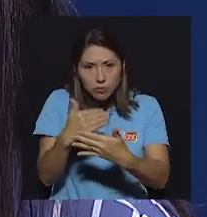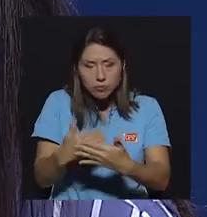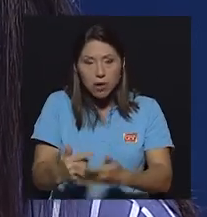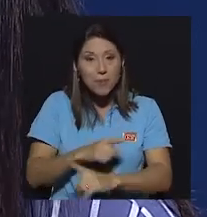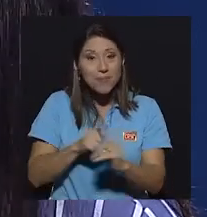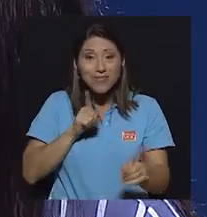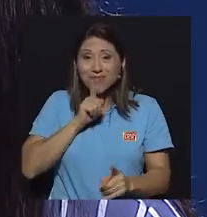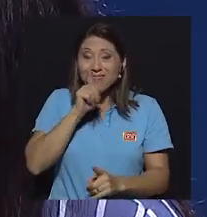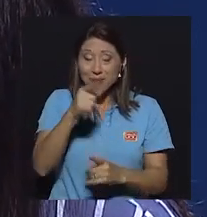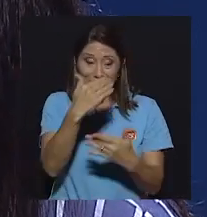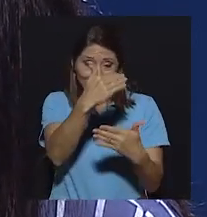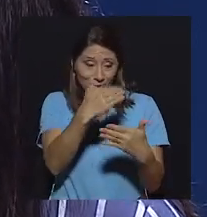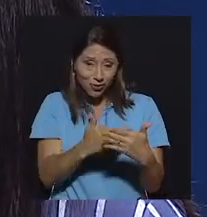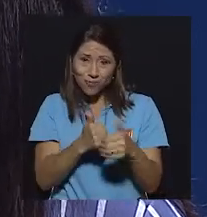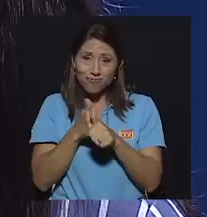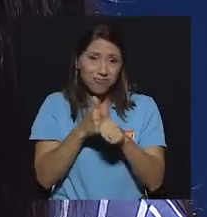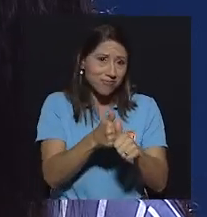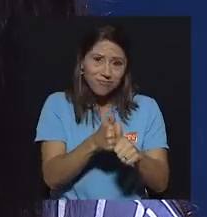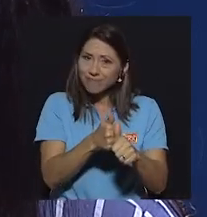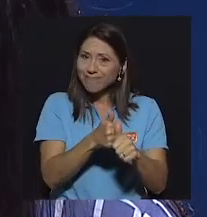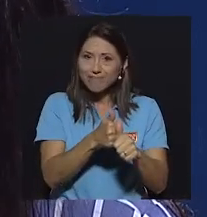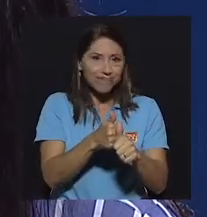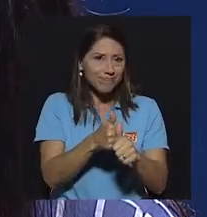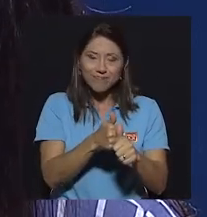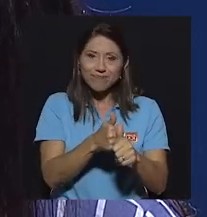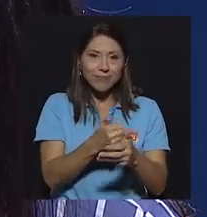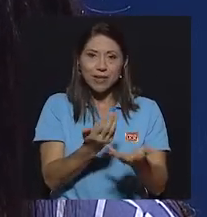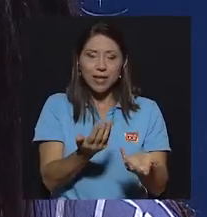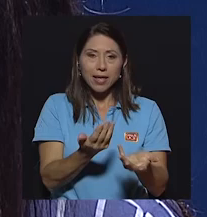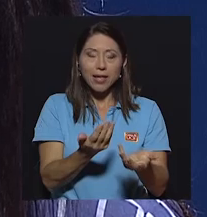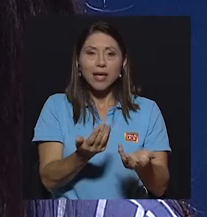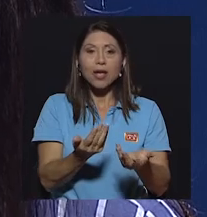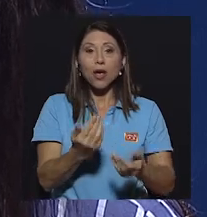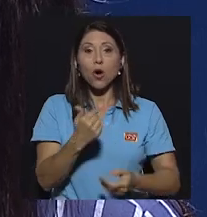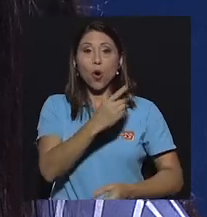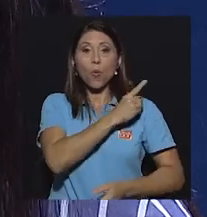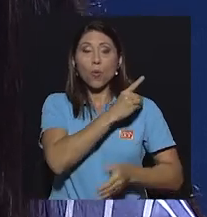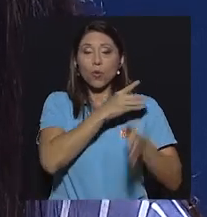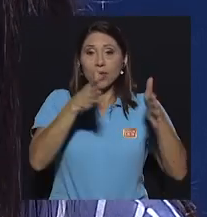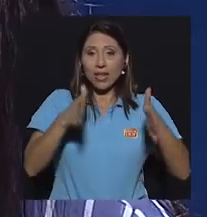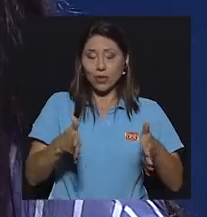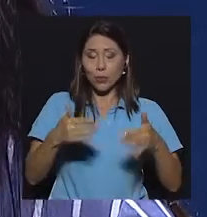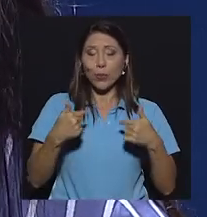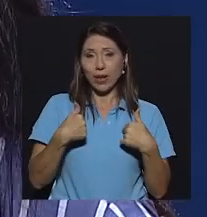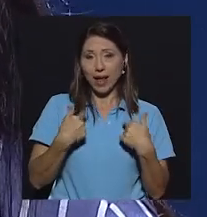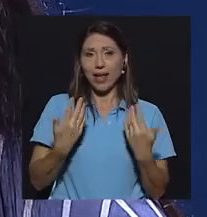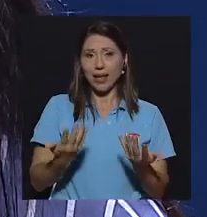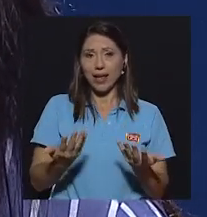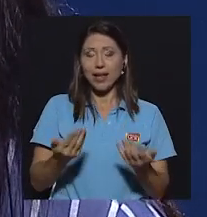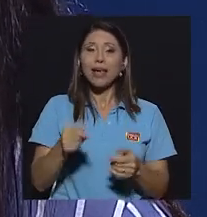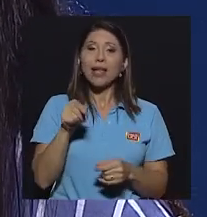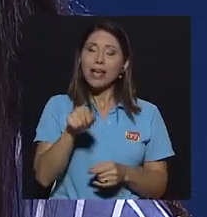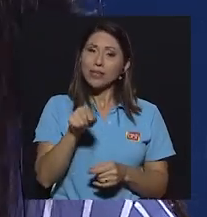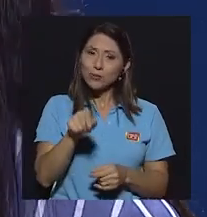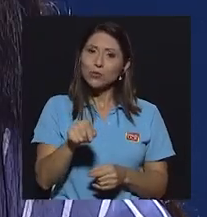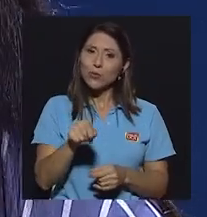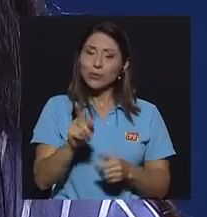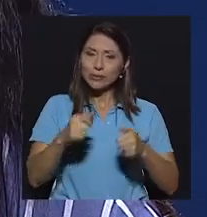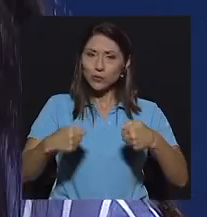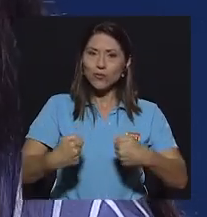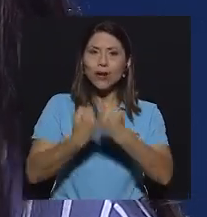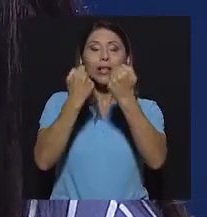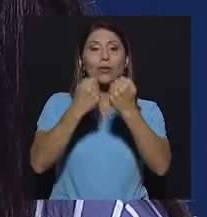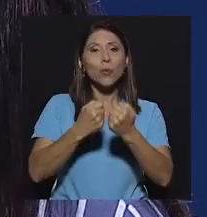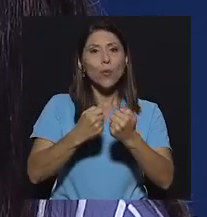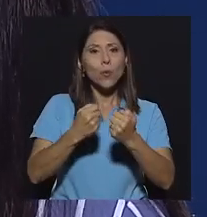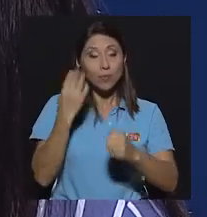intuición de que uno va a hacer las tomas correspondientes y poder contar una historia coherente luego con el material